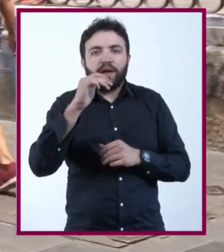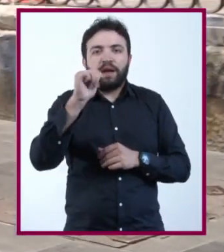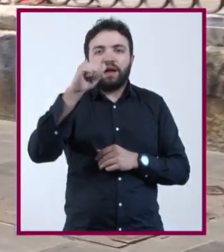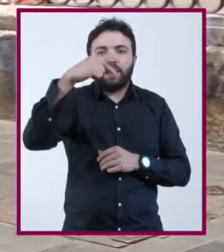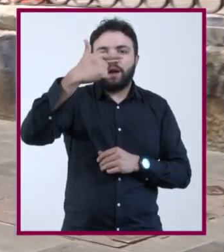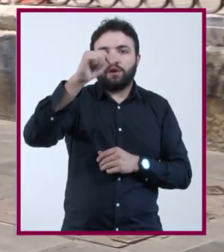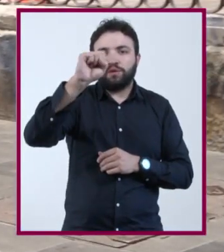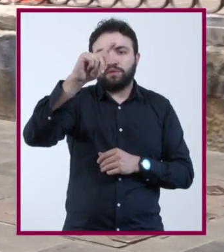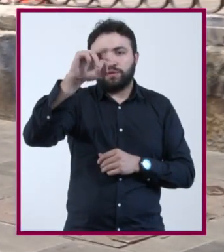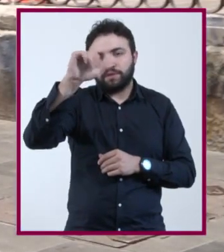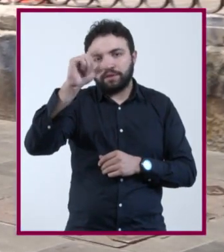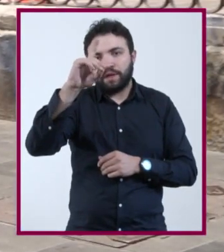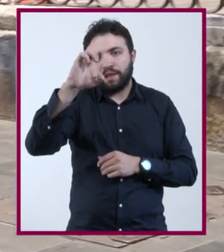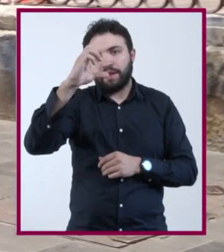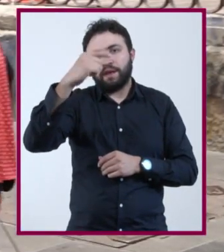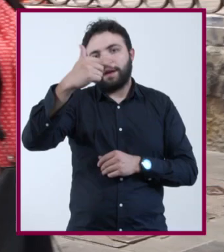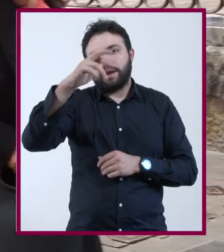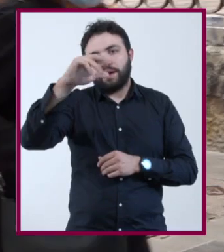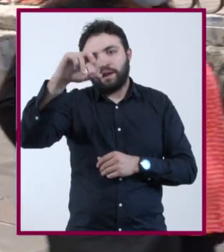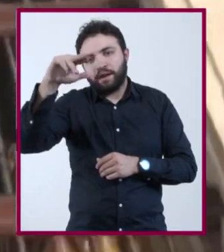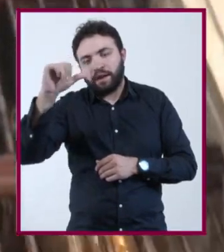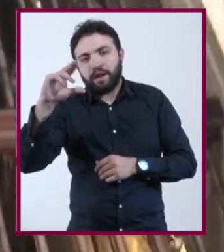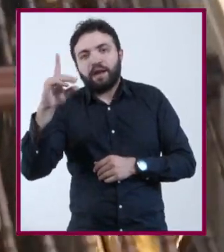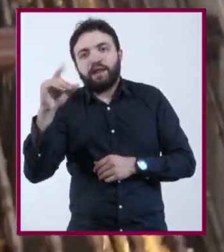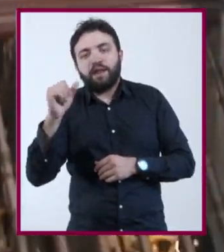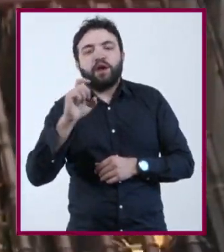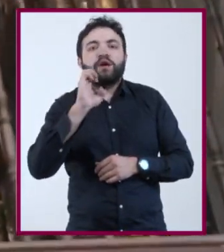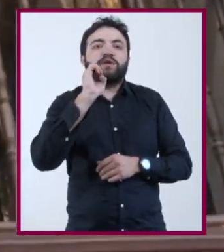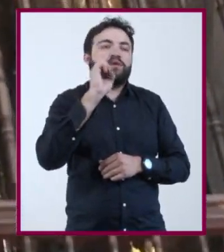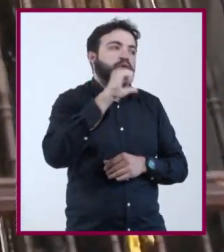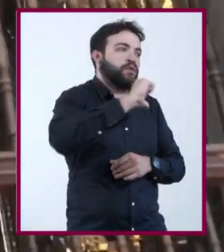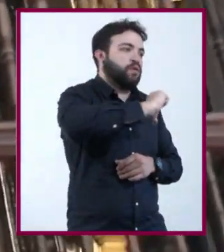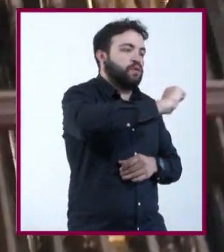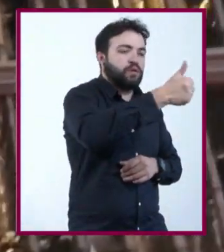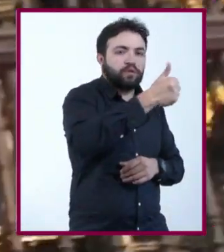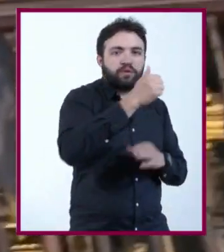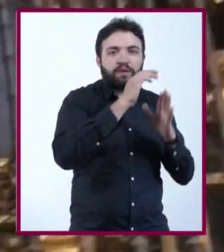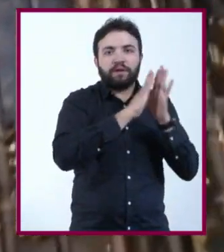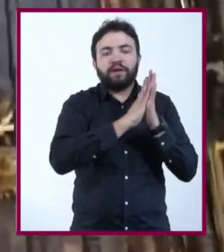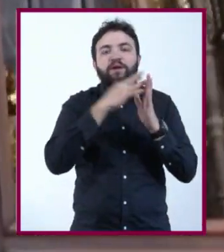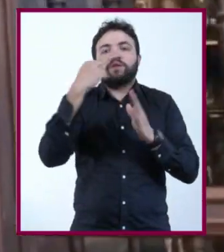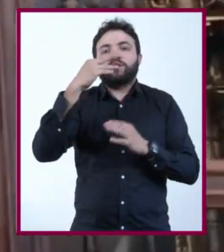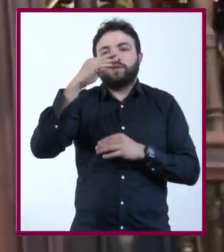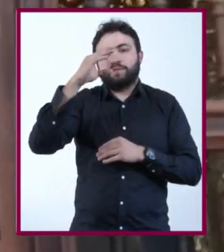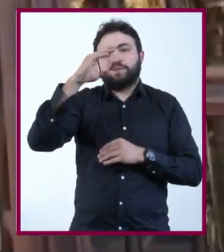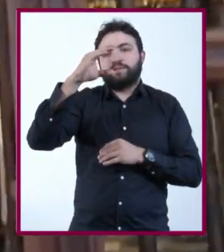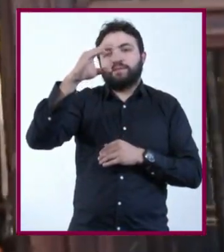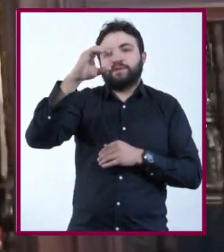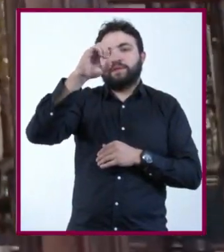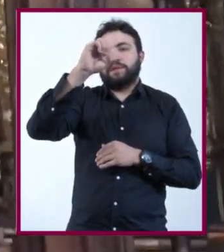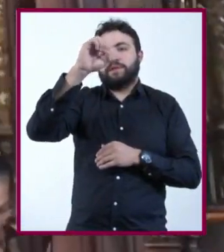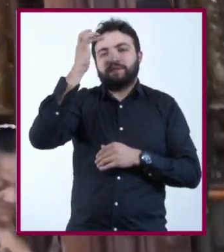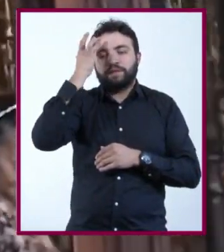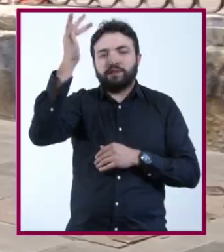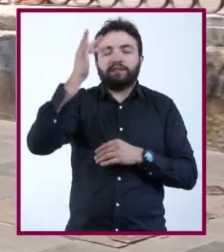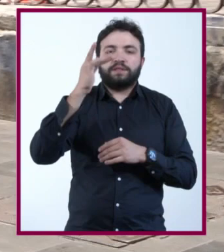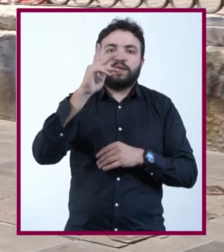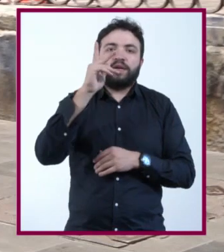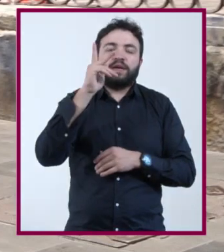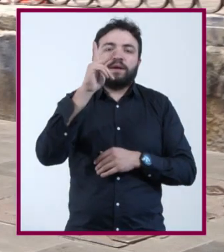o la capilla dedicada a San Pedro. En total son 14 capillas